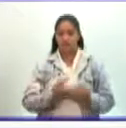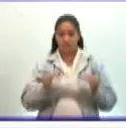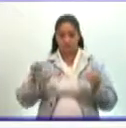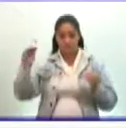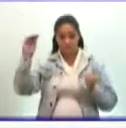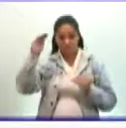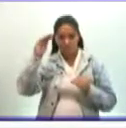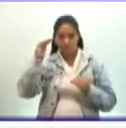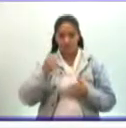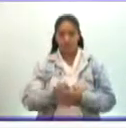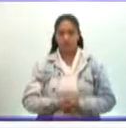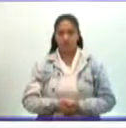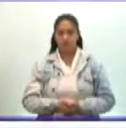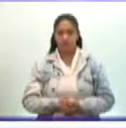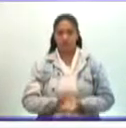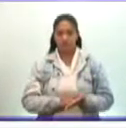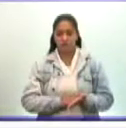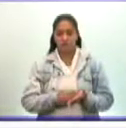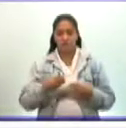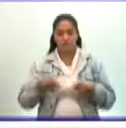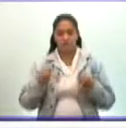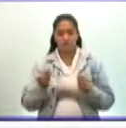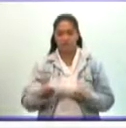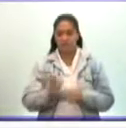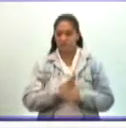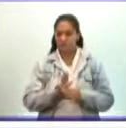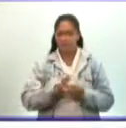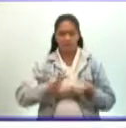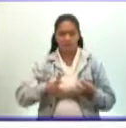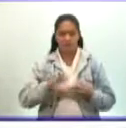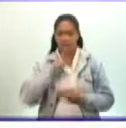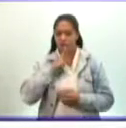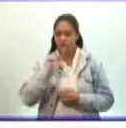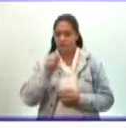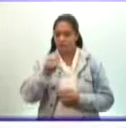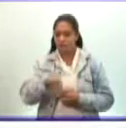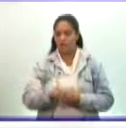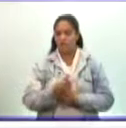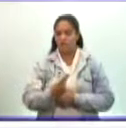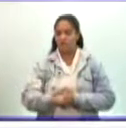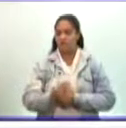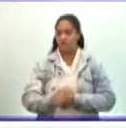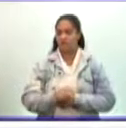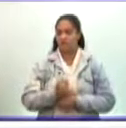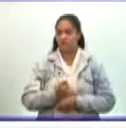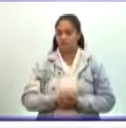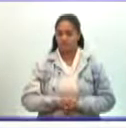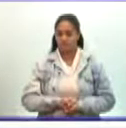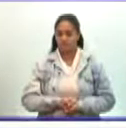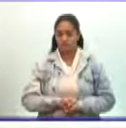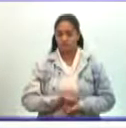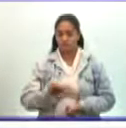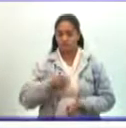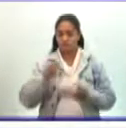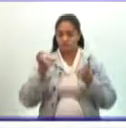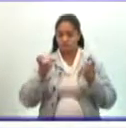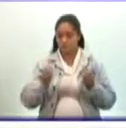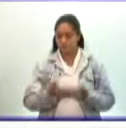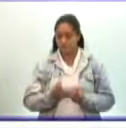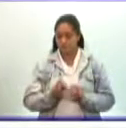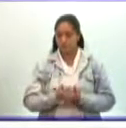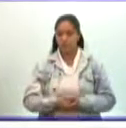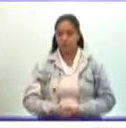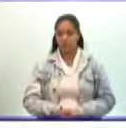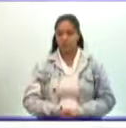anteriores. Solo te estoy brindando varias formas de resolver el ejercicio teniendo en cuenta los cálculos